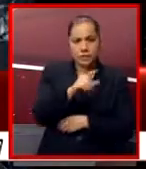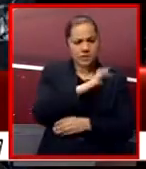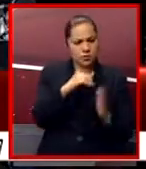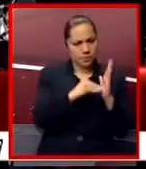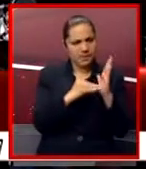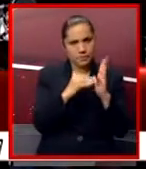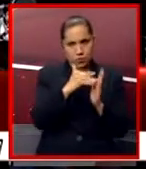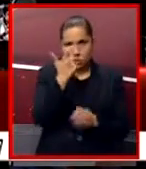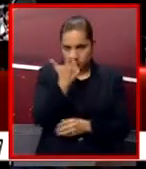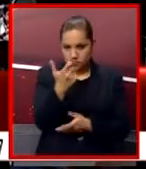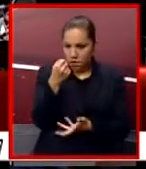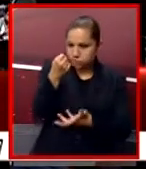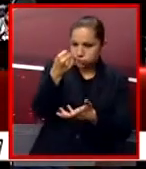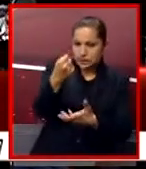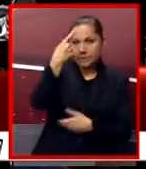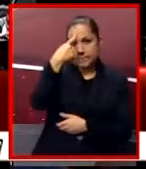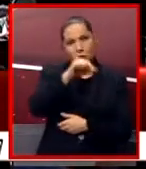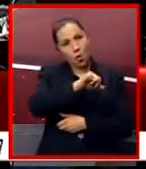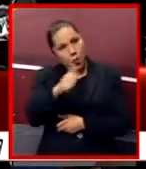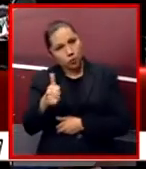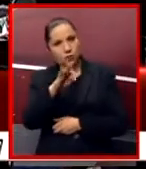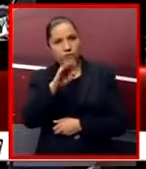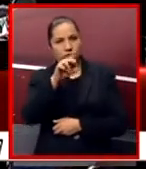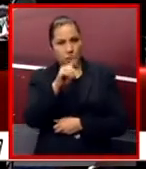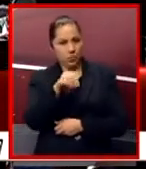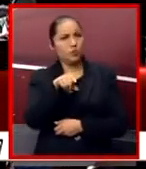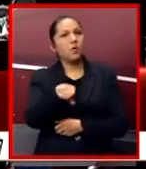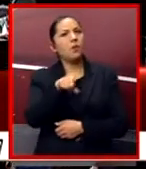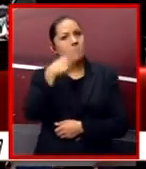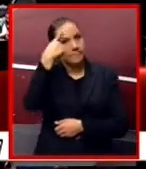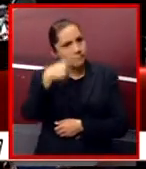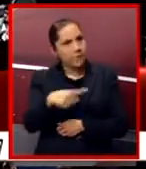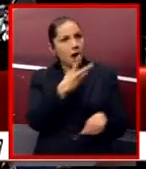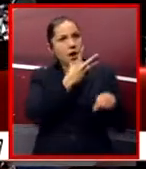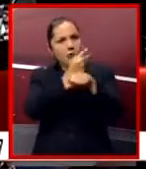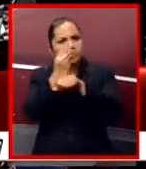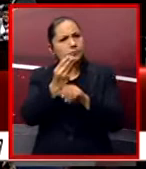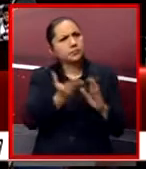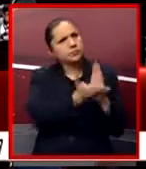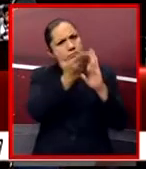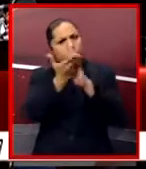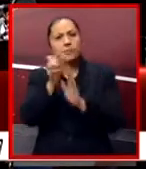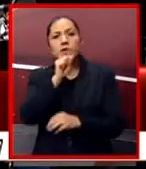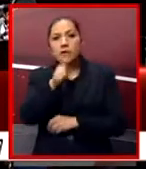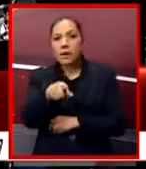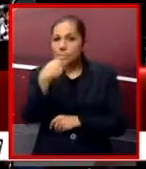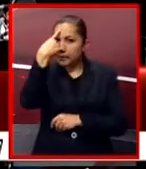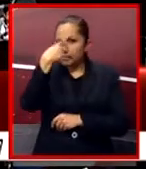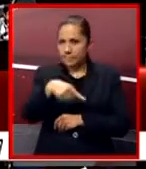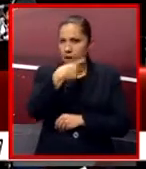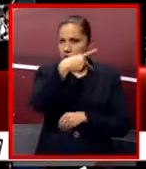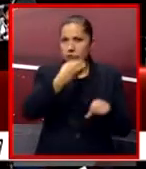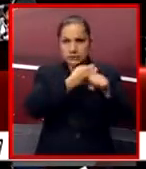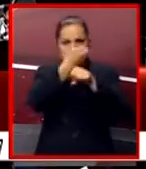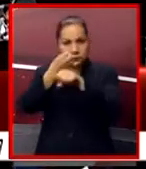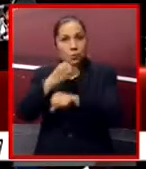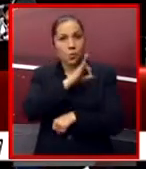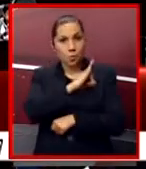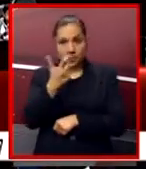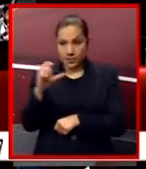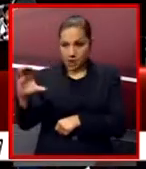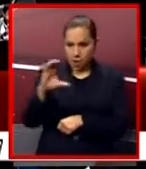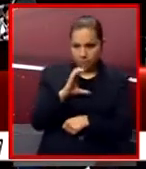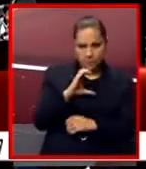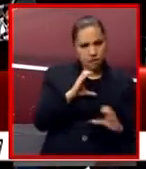crear un nuevo fondo, el Fondo para la Reconstrucción, FONREC, que permite a las entidades federativas potenciar los recursos